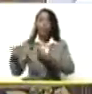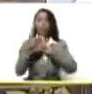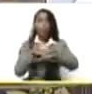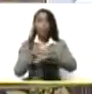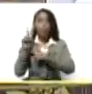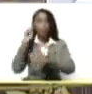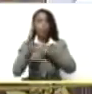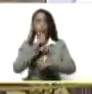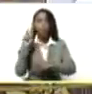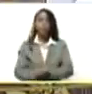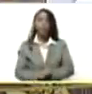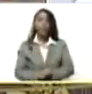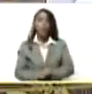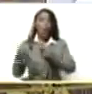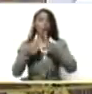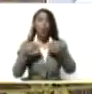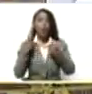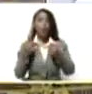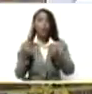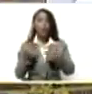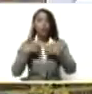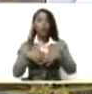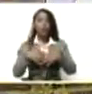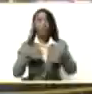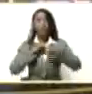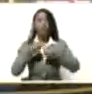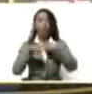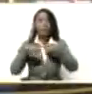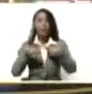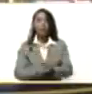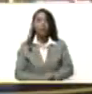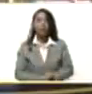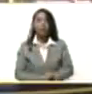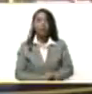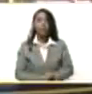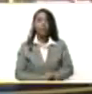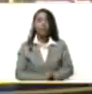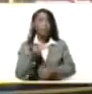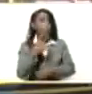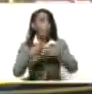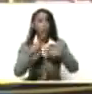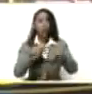pero en verdaderos del país atendiendo atendiendo atendiendo